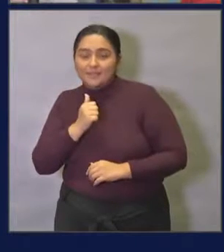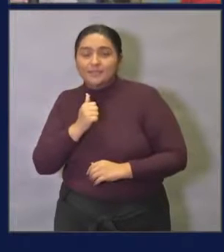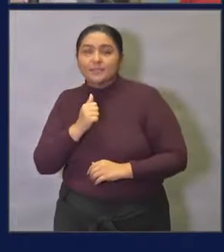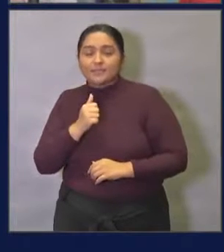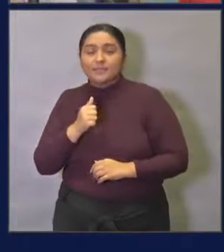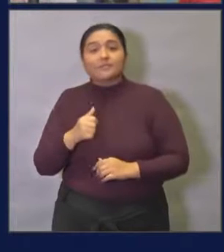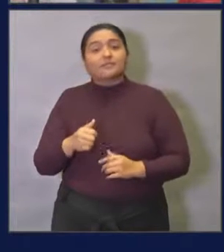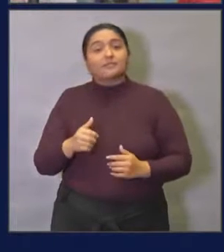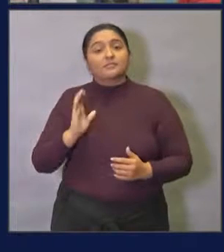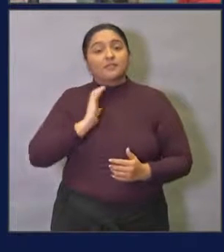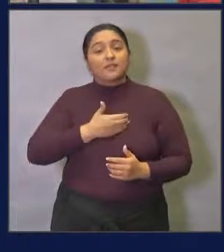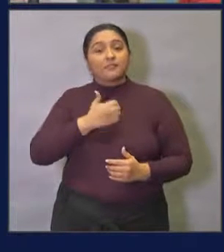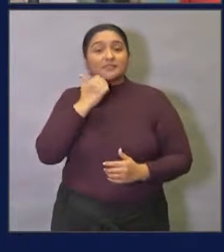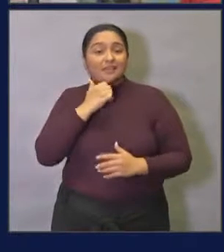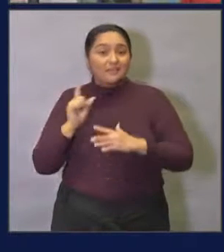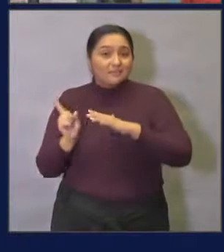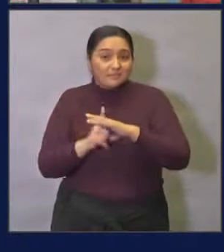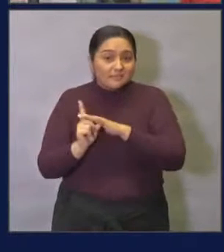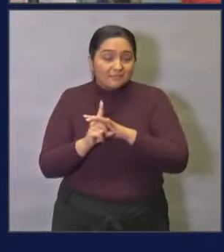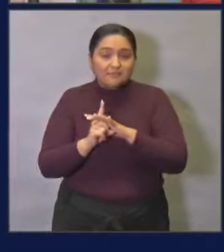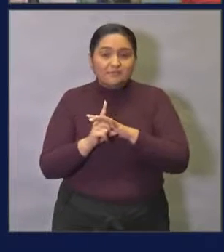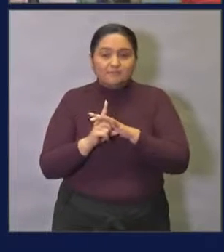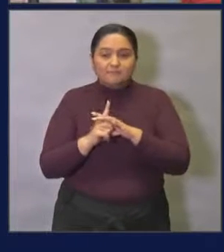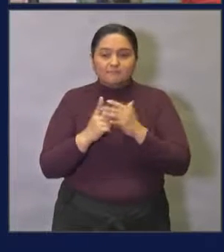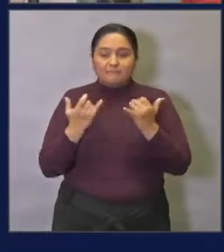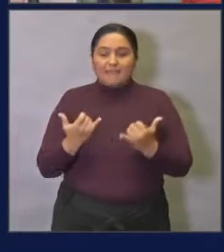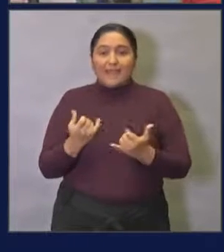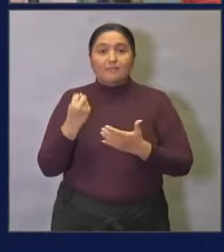de casos diarios la semana pasada aumentando a